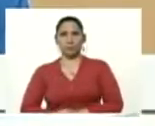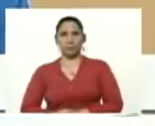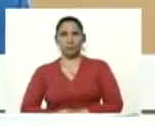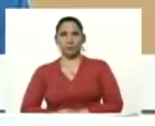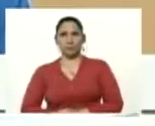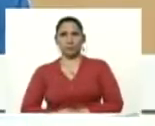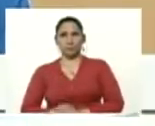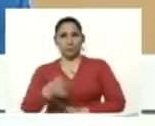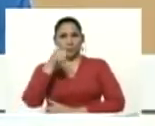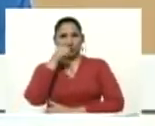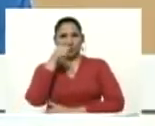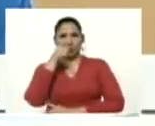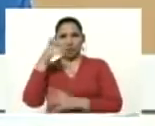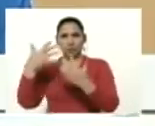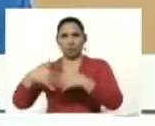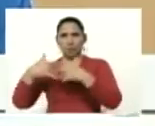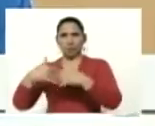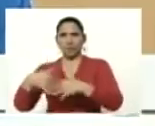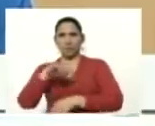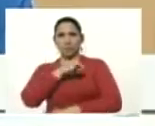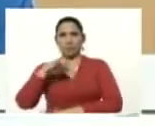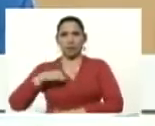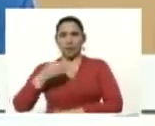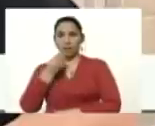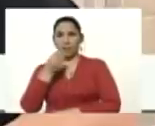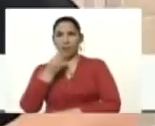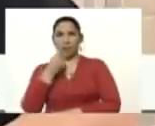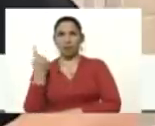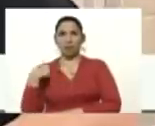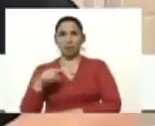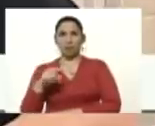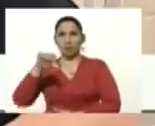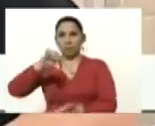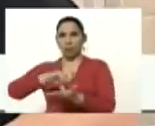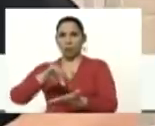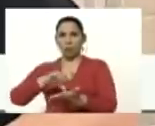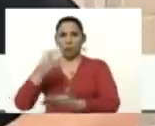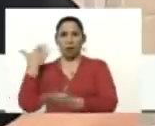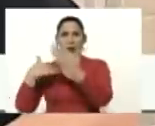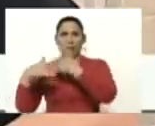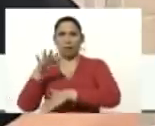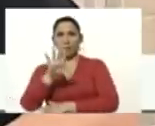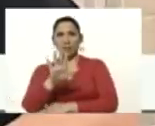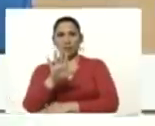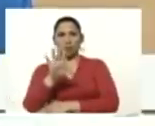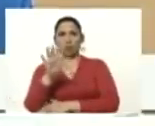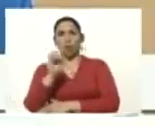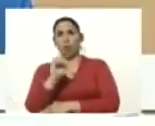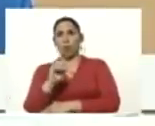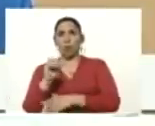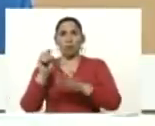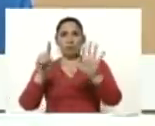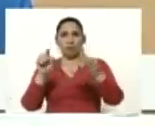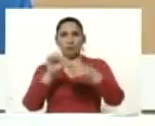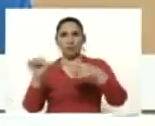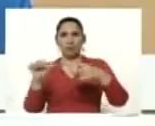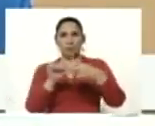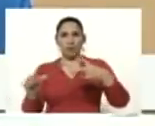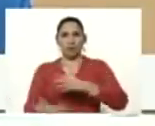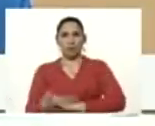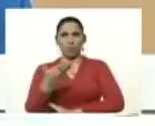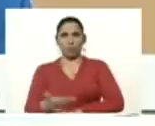Escolta de la empresa privada de alimentos, que tuvo un foco hace 5 o 6 semanas, importante. Luchó por